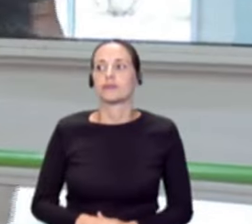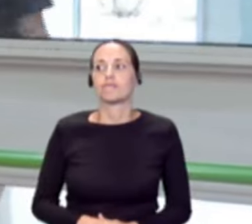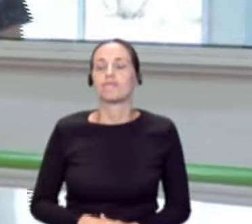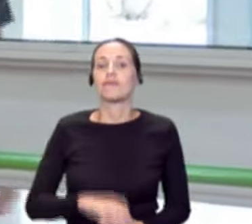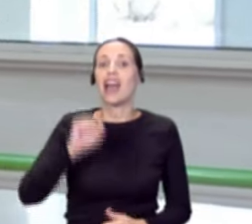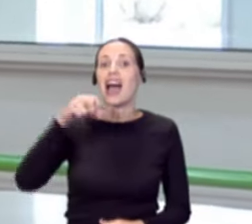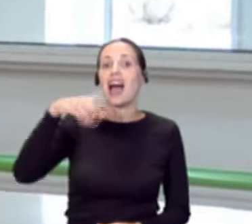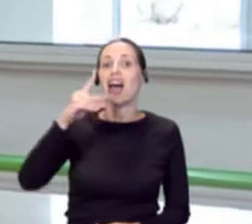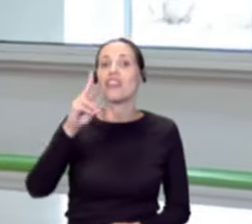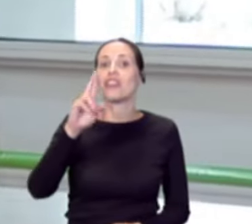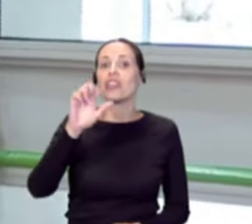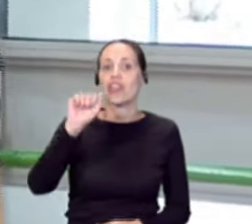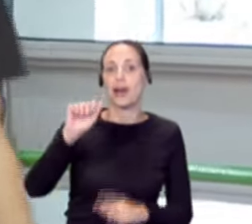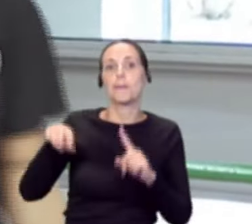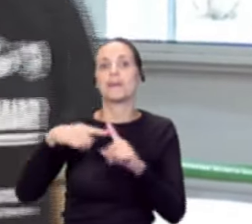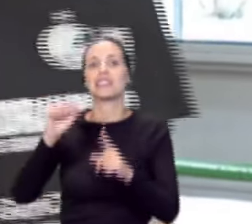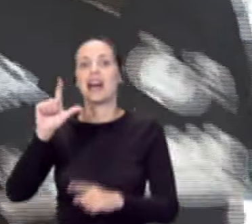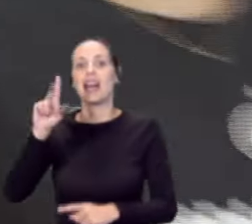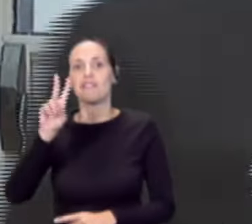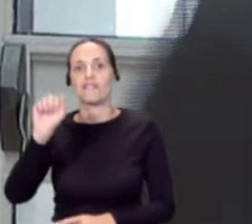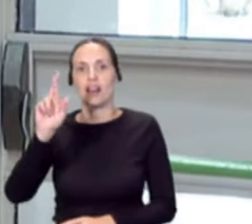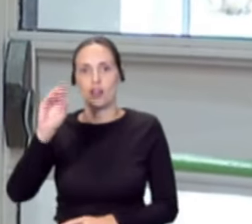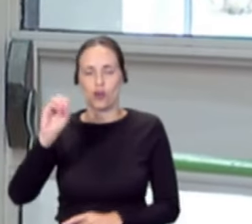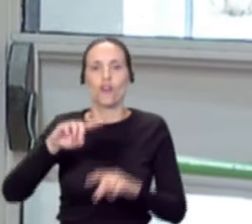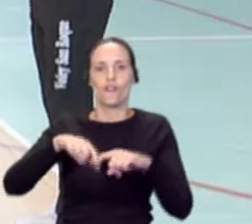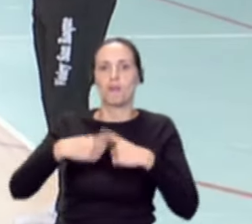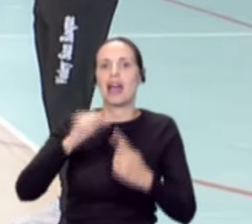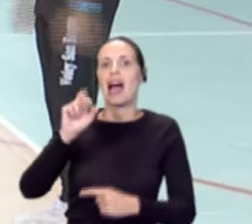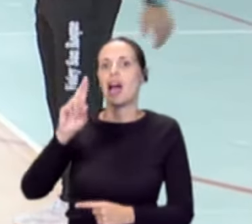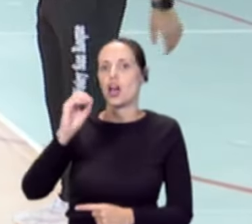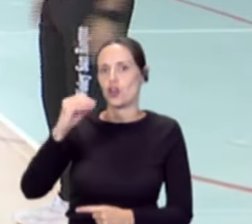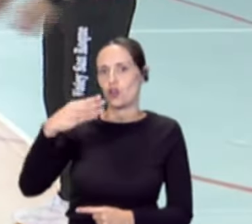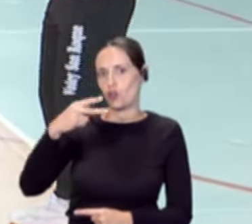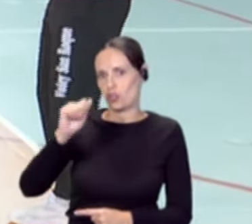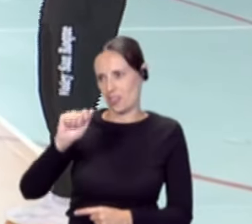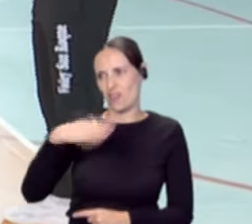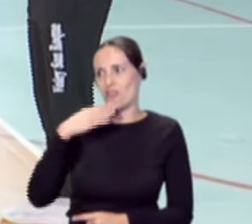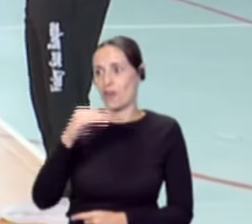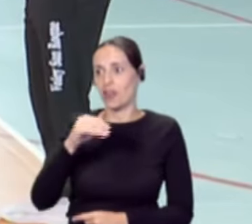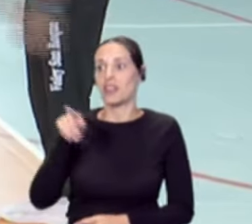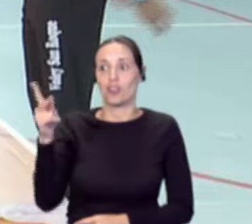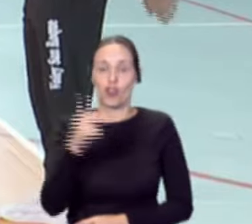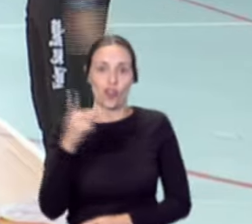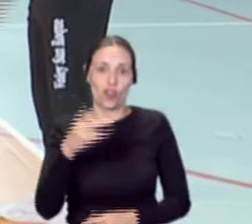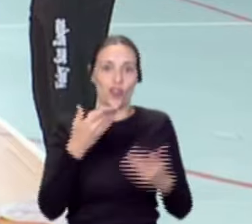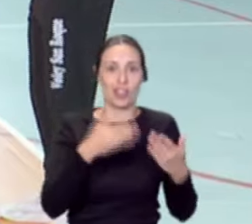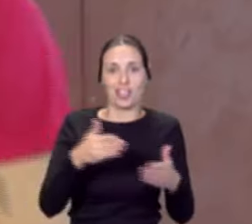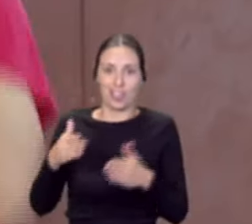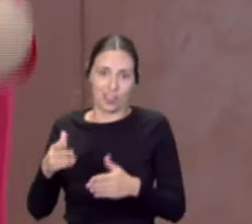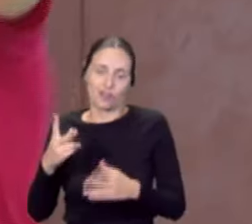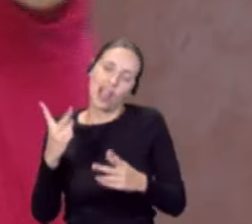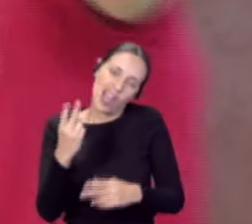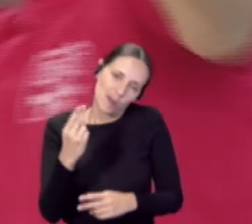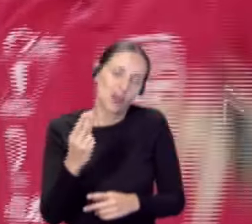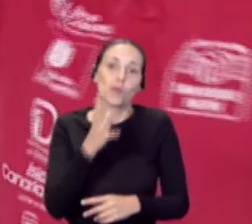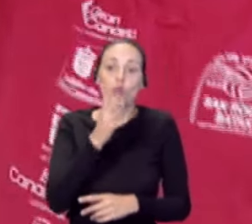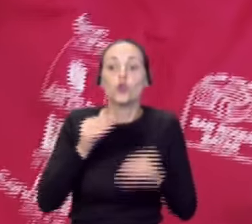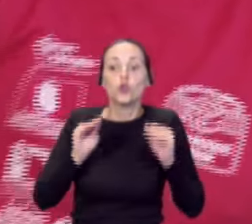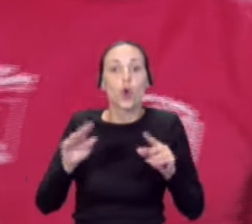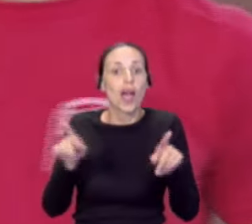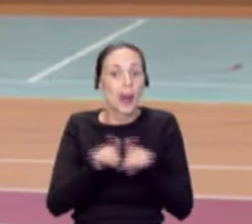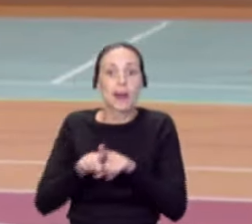Andrea y Álvaro son los benjamines de la familia Arocha. Además del apellido, los 6 hijos de Isabel y Francisco tienen otra cosa en común. Todos han jugado a